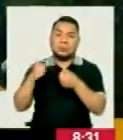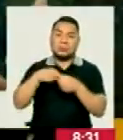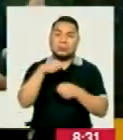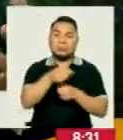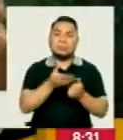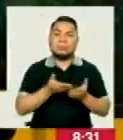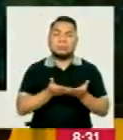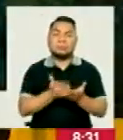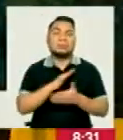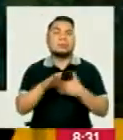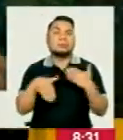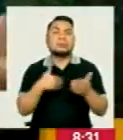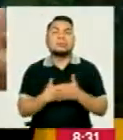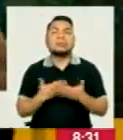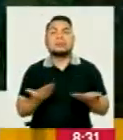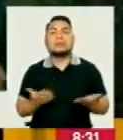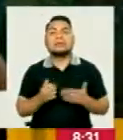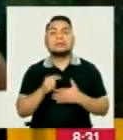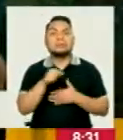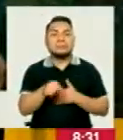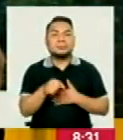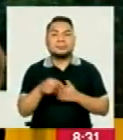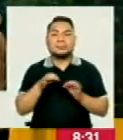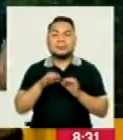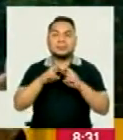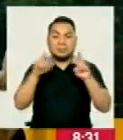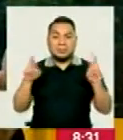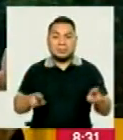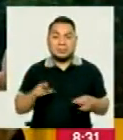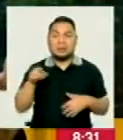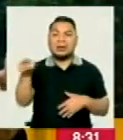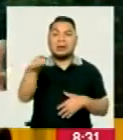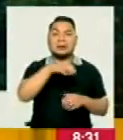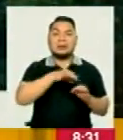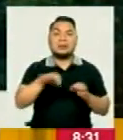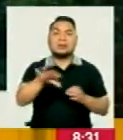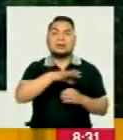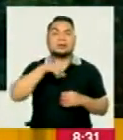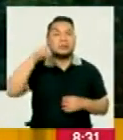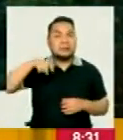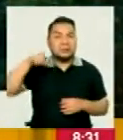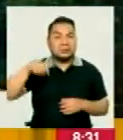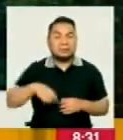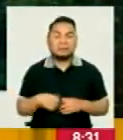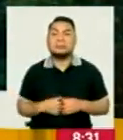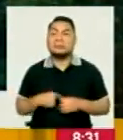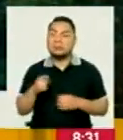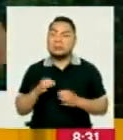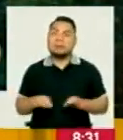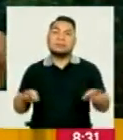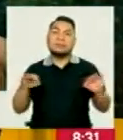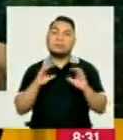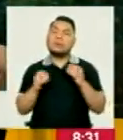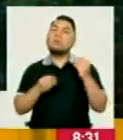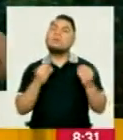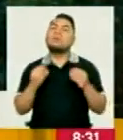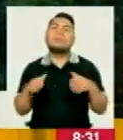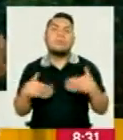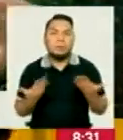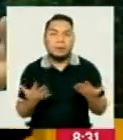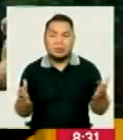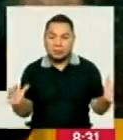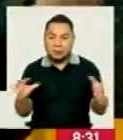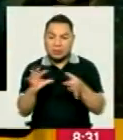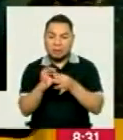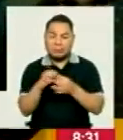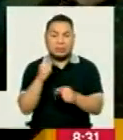en medio de estas regiones que tienen tanta necesidad, para sumarse. O sea, ¿eso es factible? ¿Cómo se puede articular